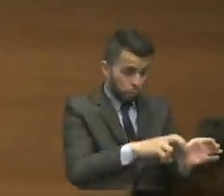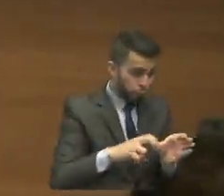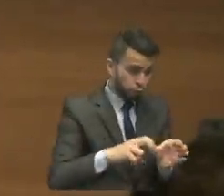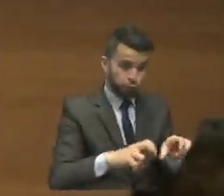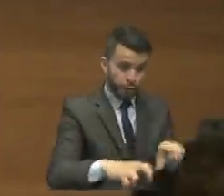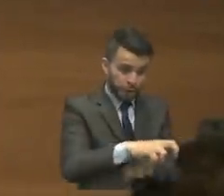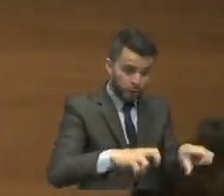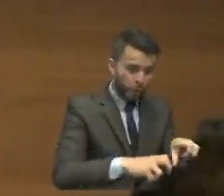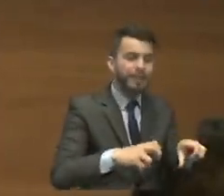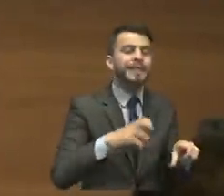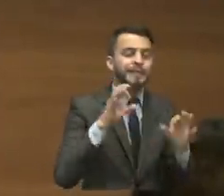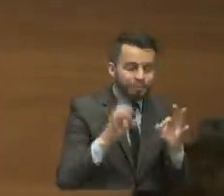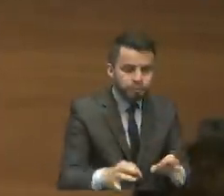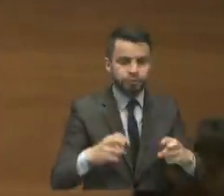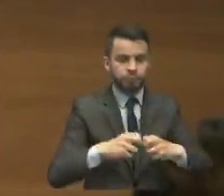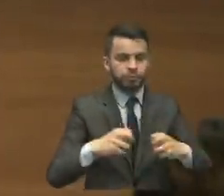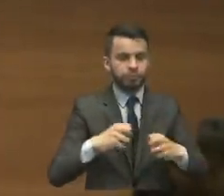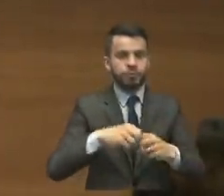será limpio.